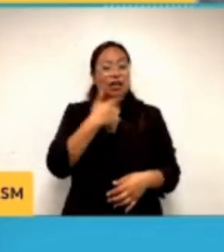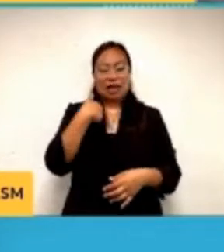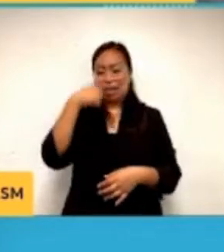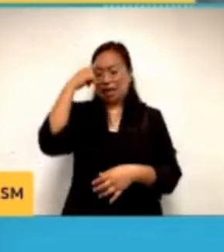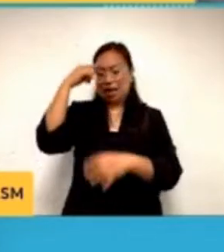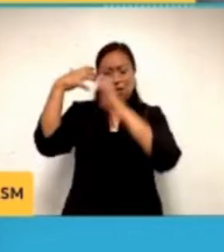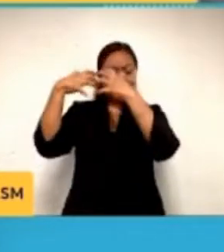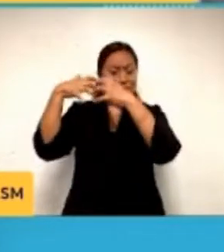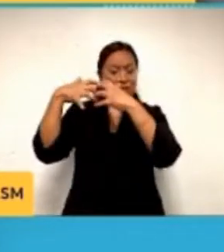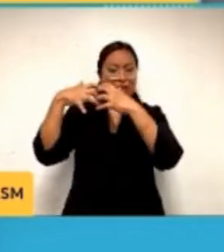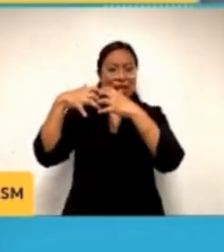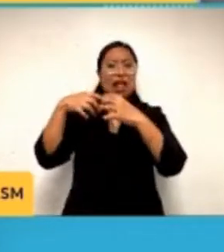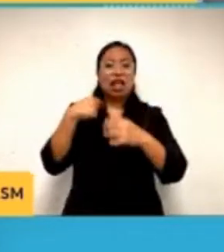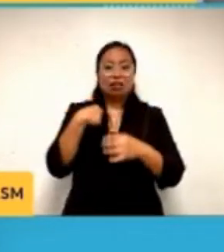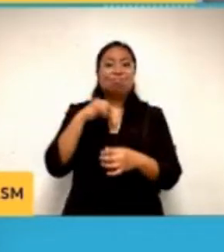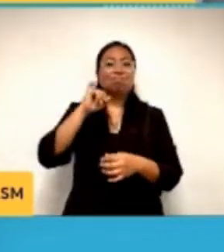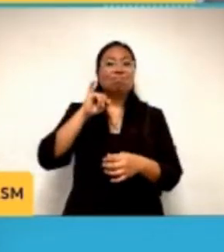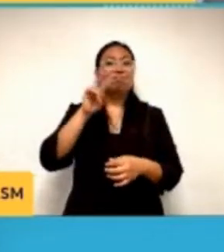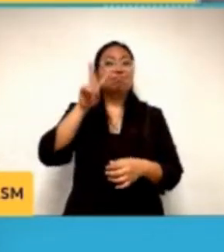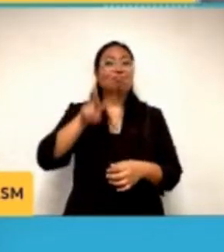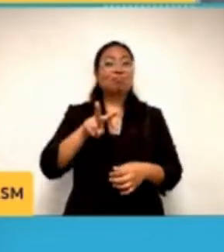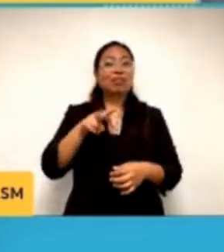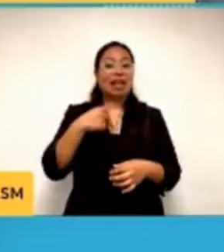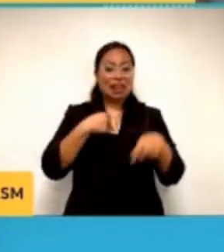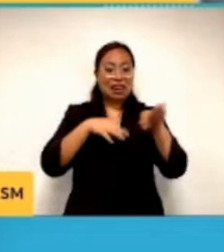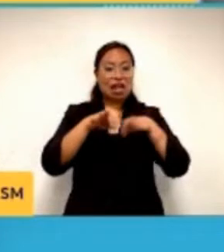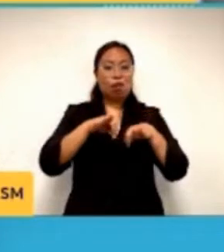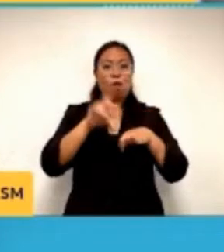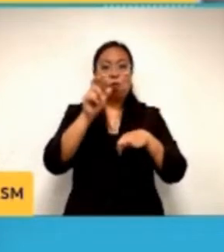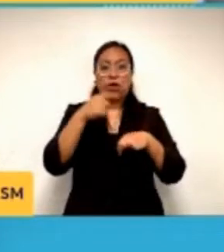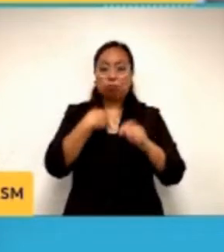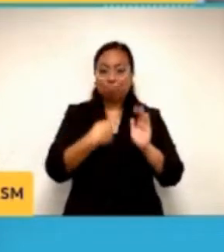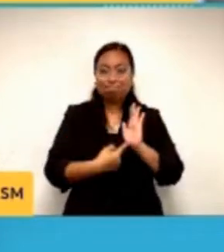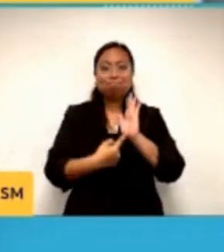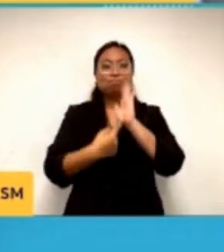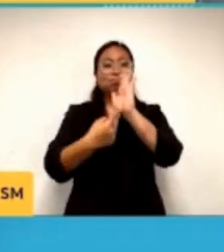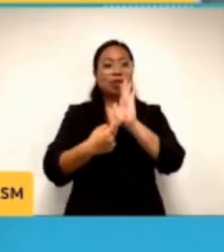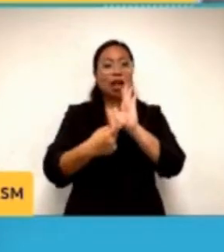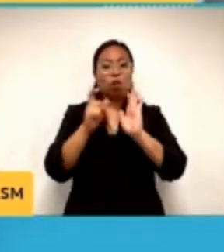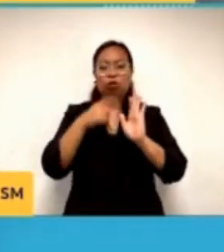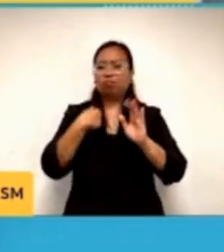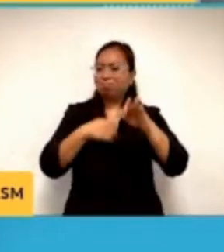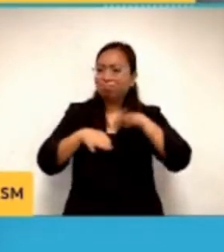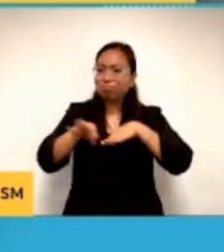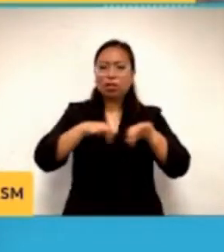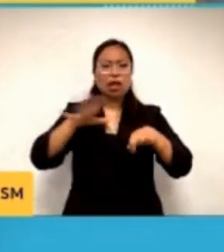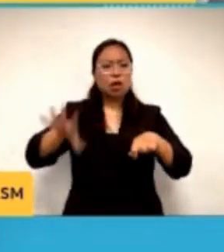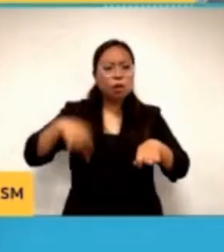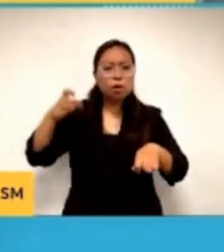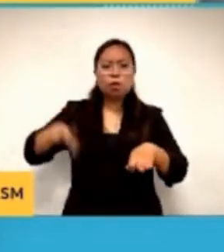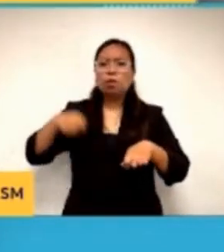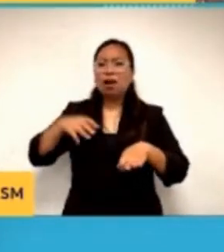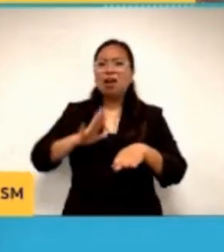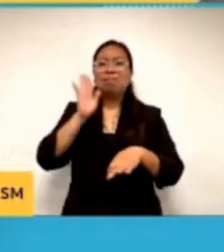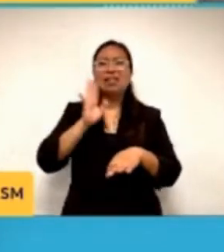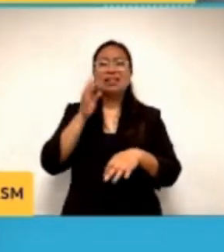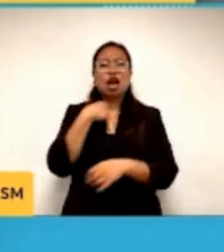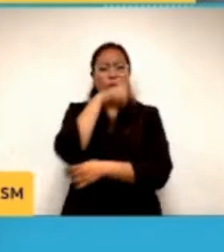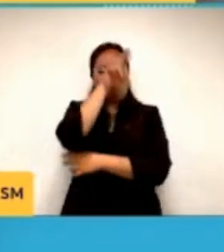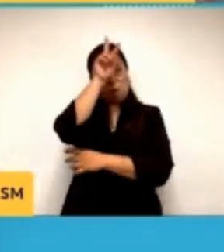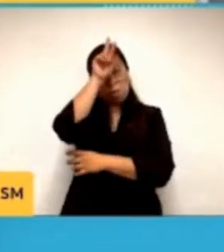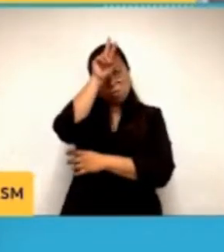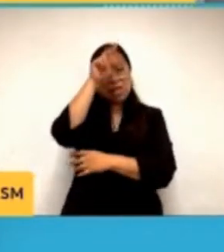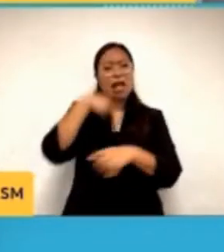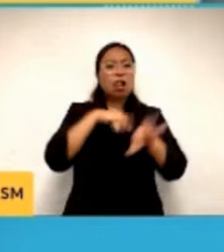que habla por nosotros y que si nosotras o nosotros vamos y hacemos todo nuestro trabajo como hormiguitas, estamos frente a